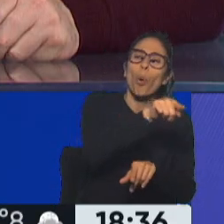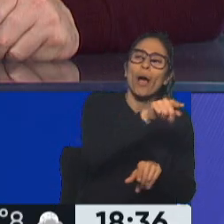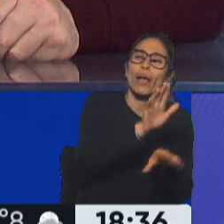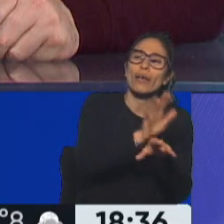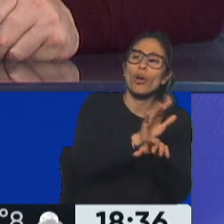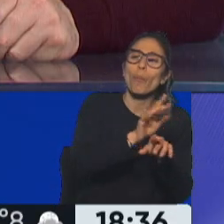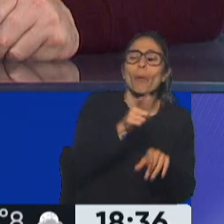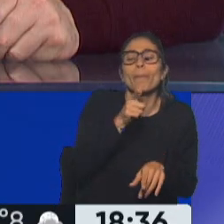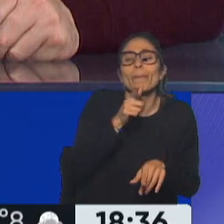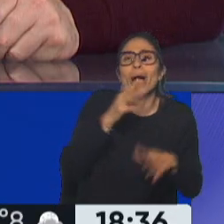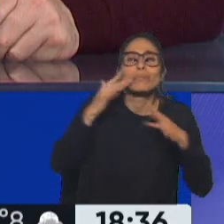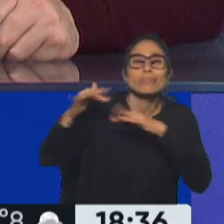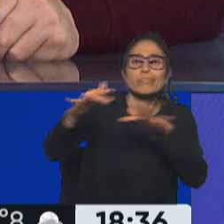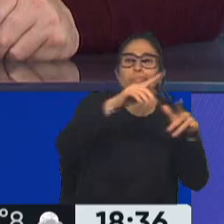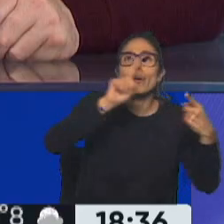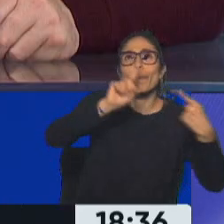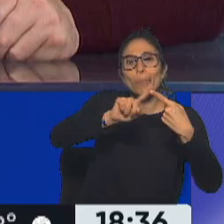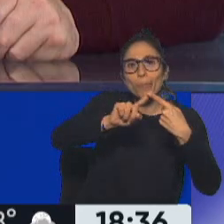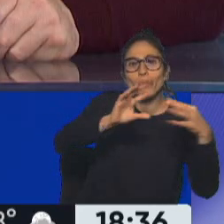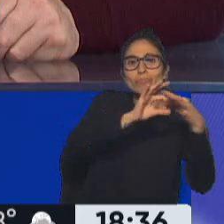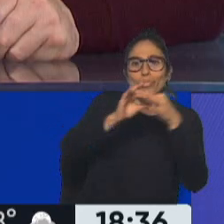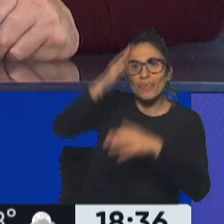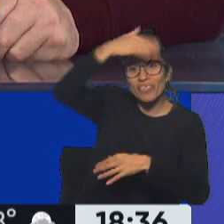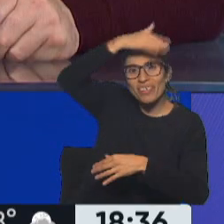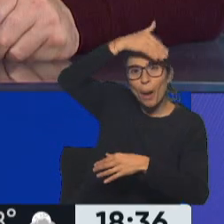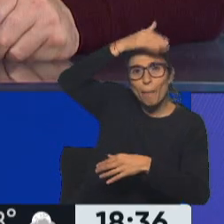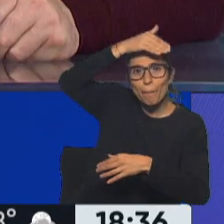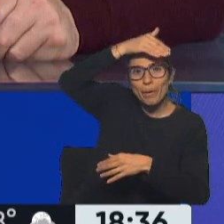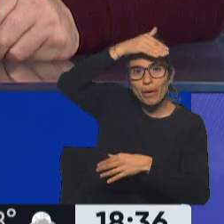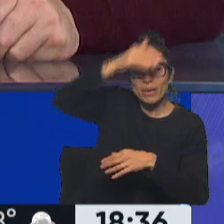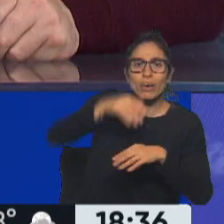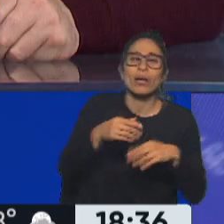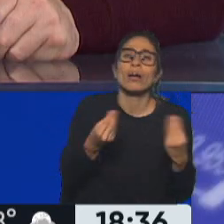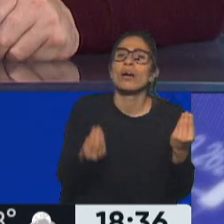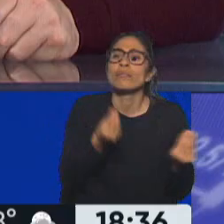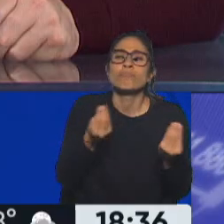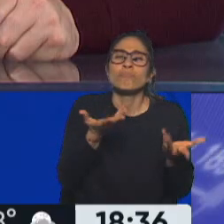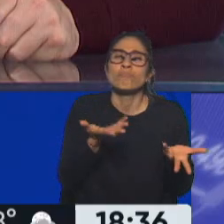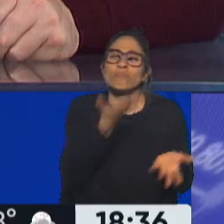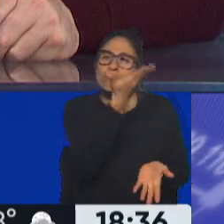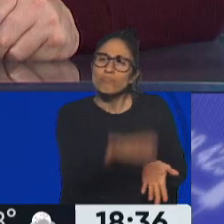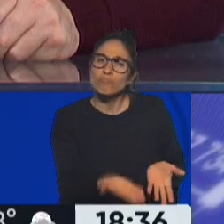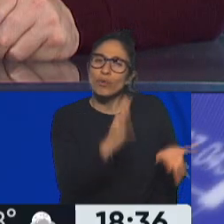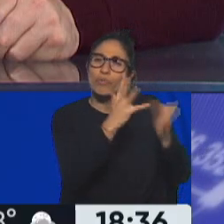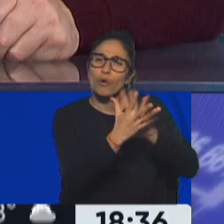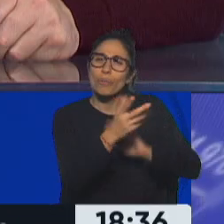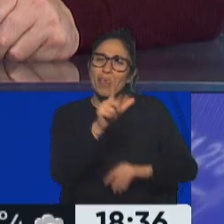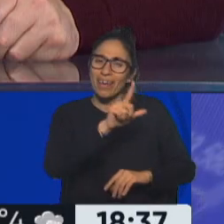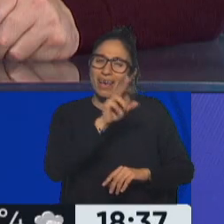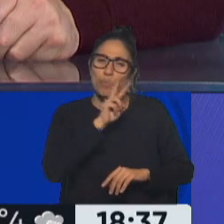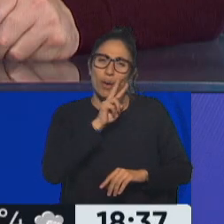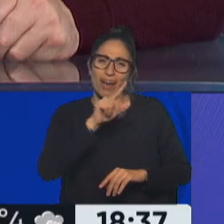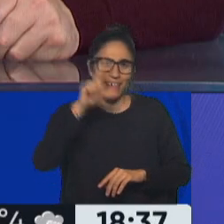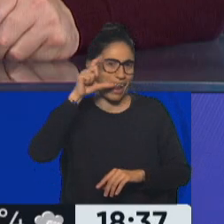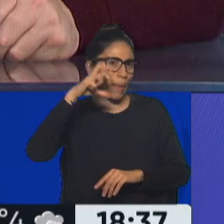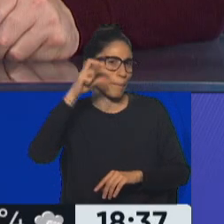al trabajador o al obrero y demás. ¿Qué le está dando, digamos, a ese electorado? Y a su vez preguntarte, bueno, me decías del tiempo tirano, pero